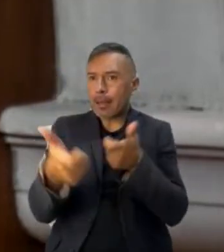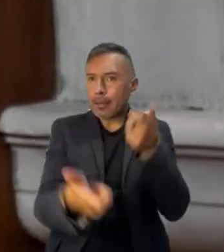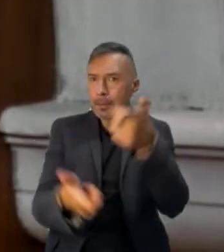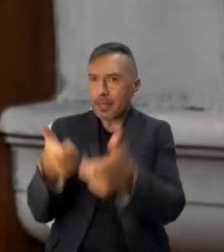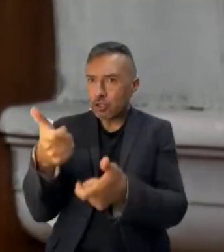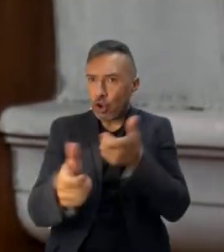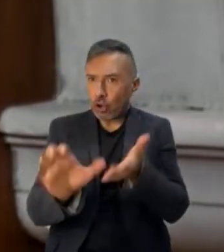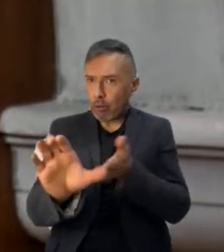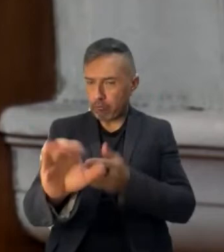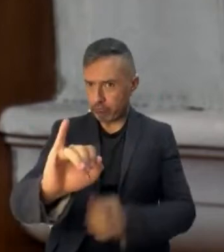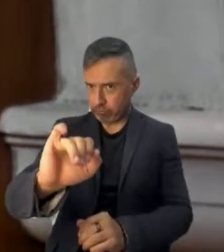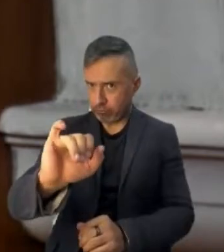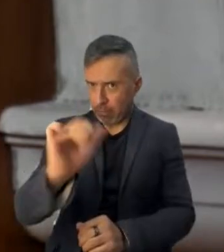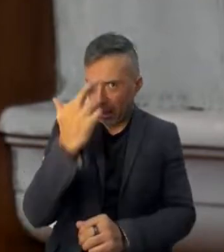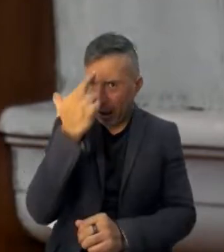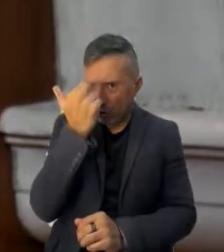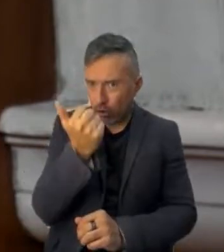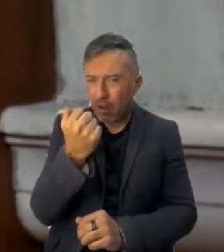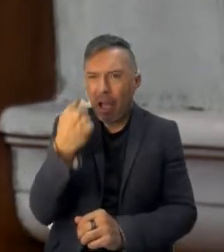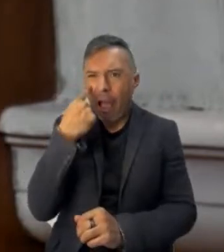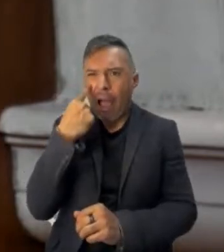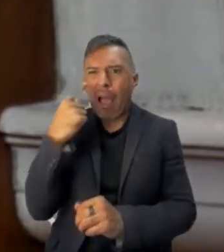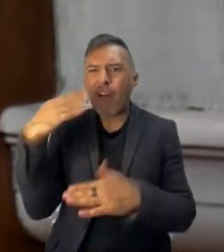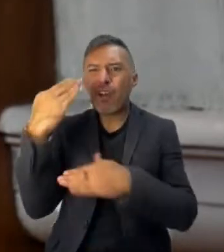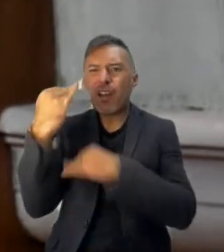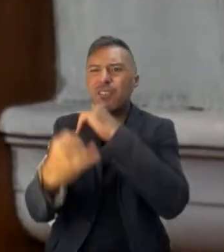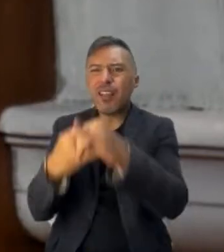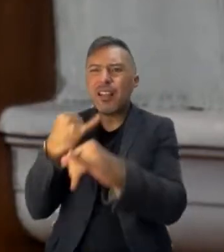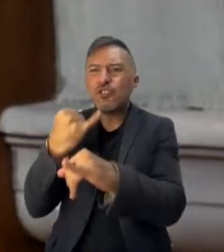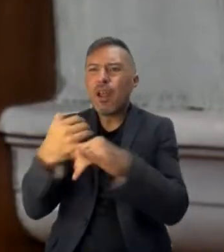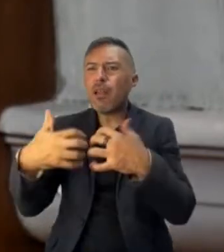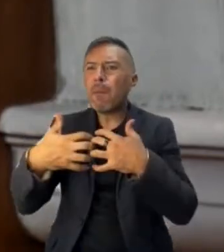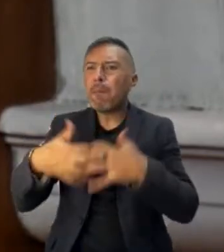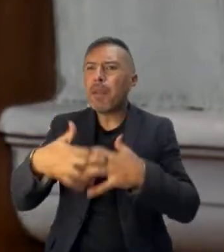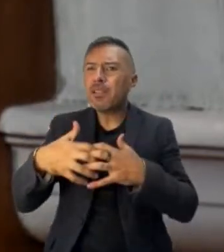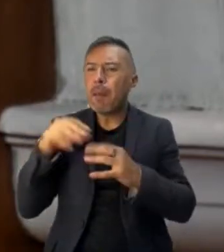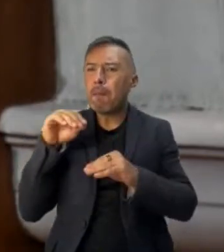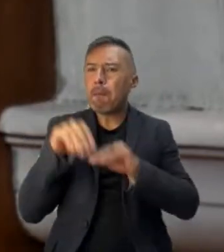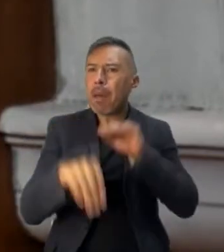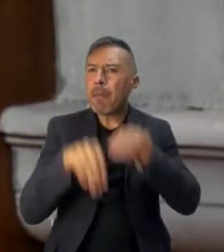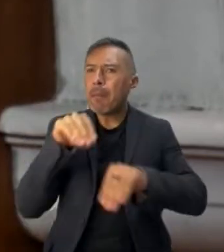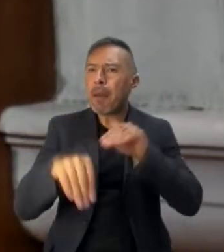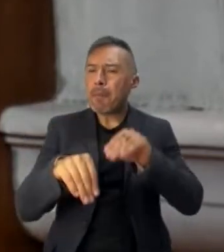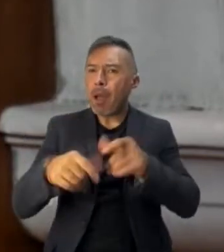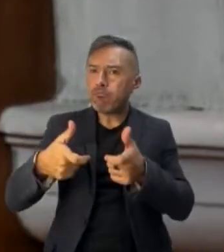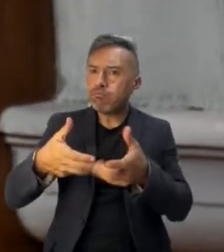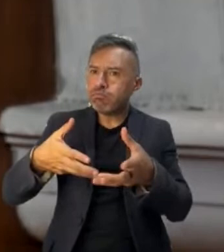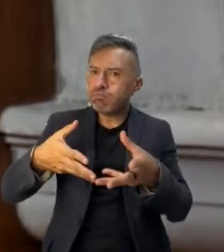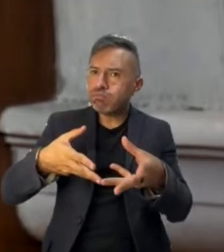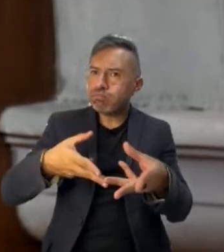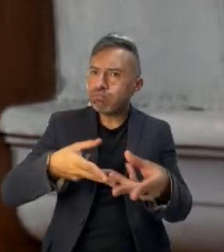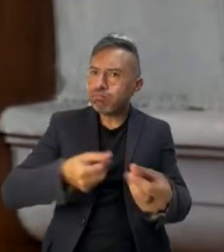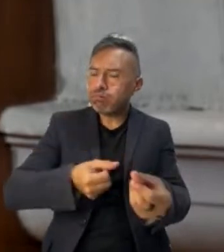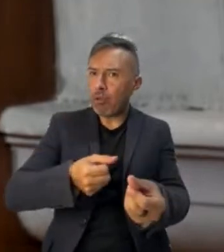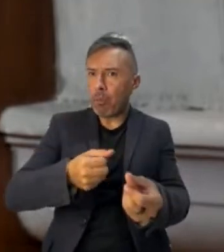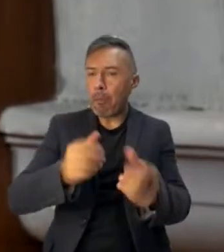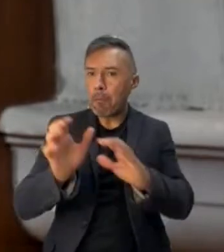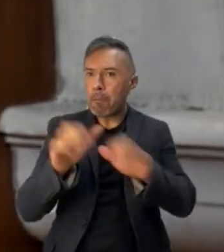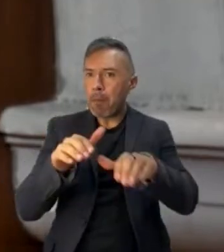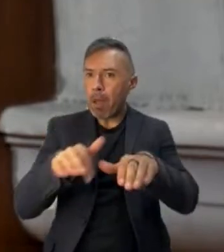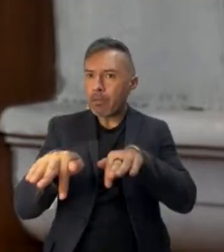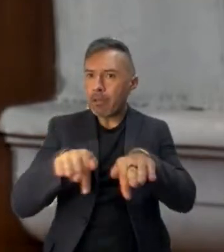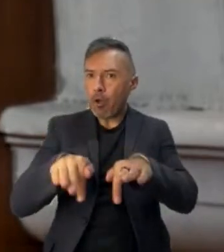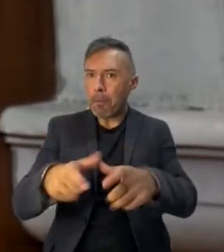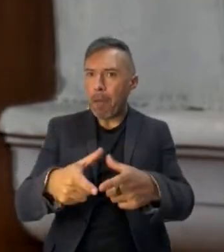que generaron una derrama económica y una creación de empleos importante, pese a los retos como